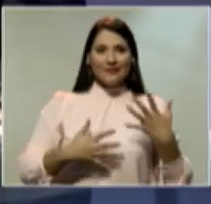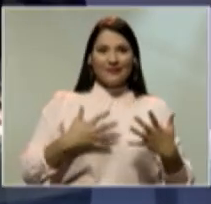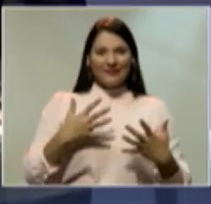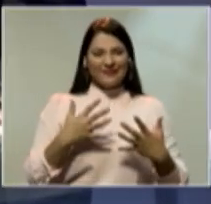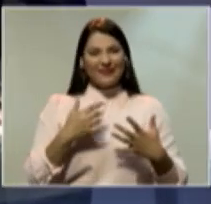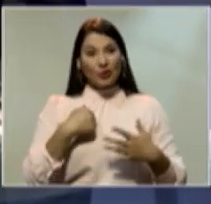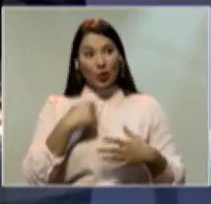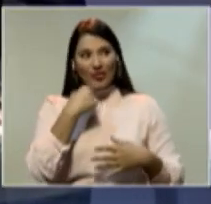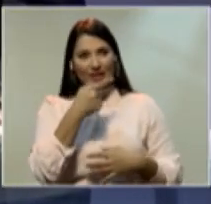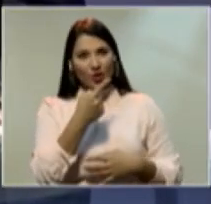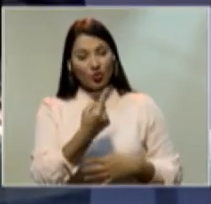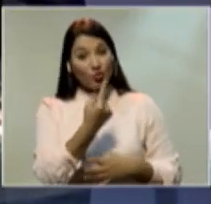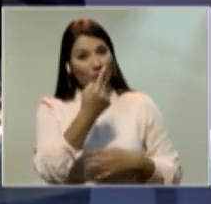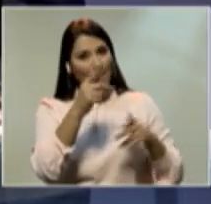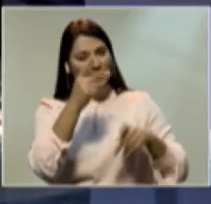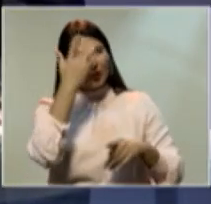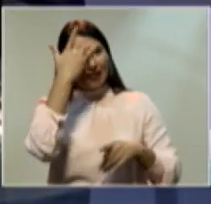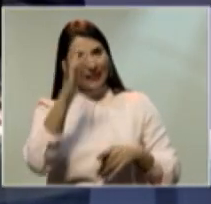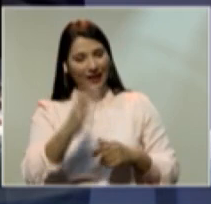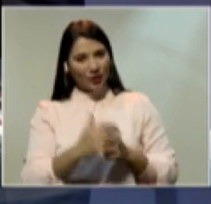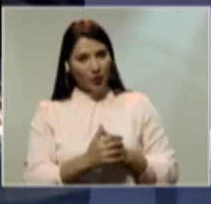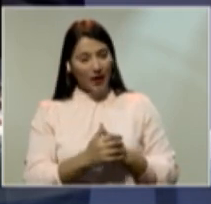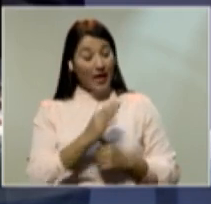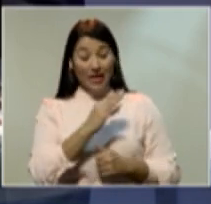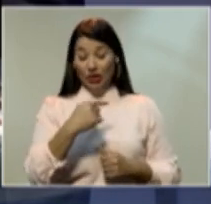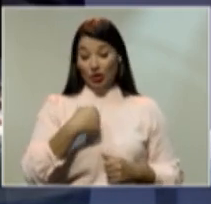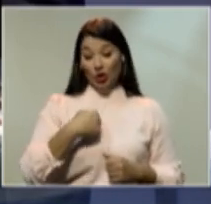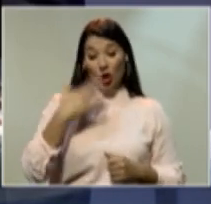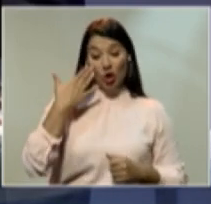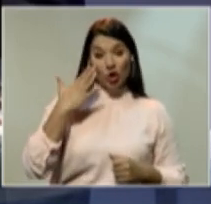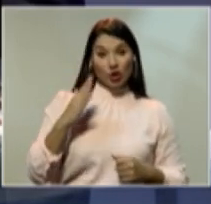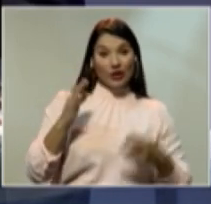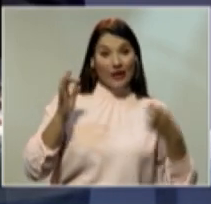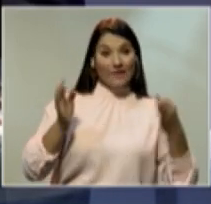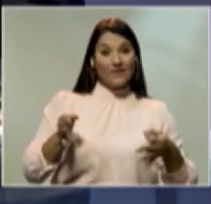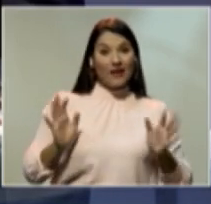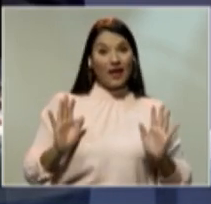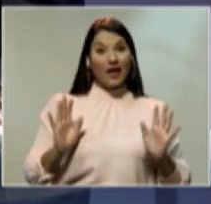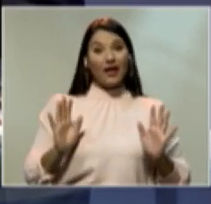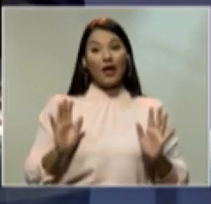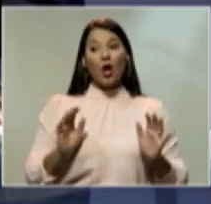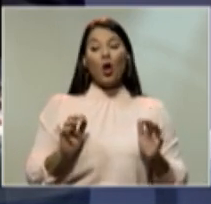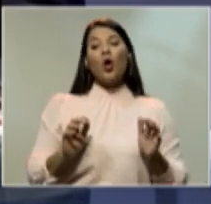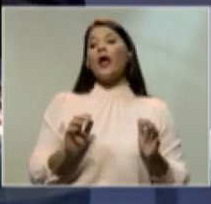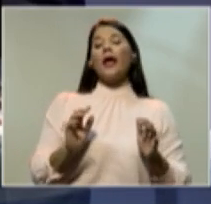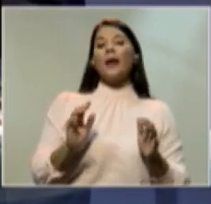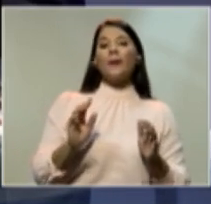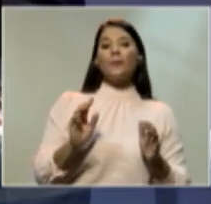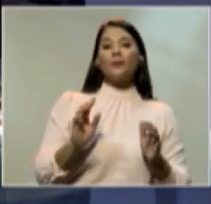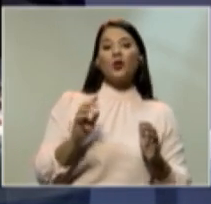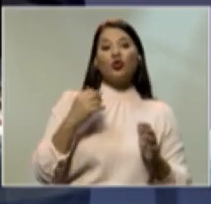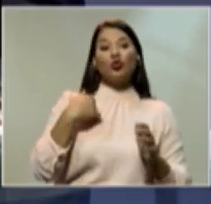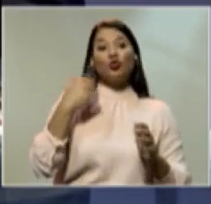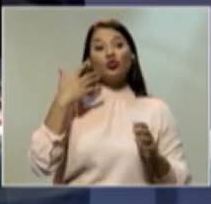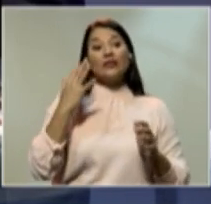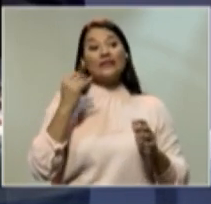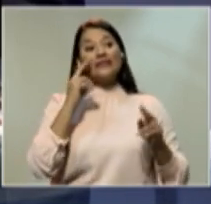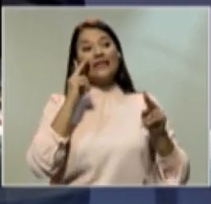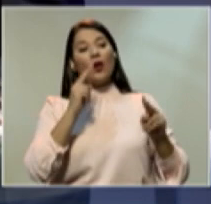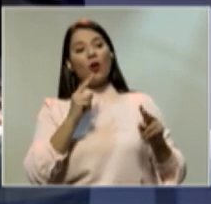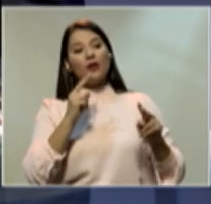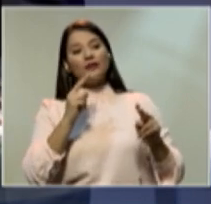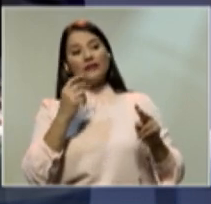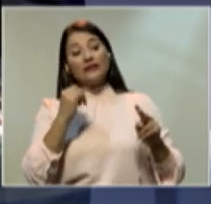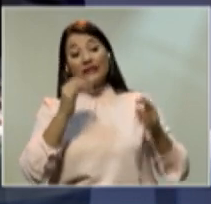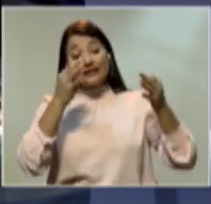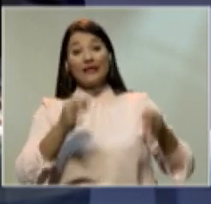hoy no sé bien cuál es el lugar de los intelectuales. No sé si eso está bien visto, que a uno lo